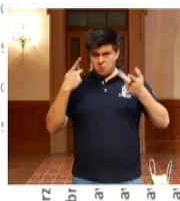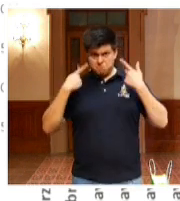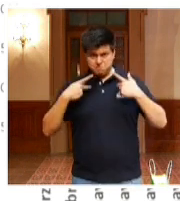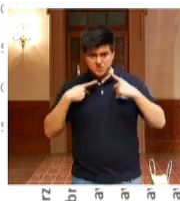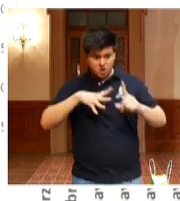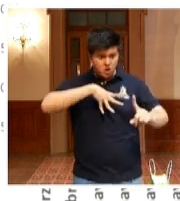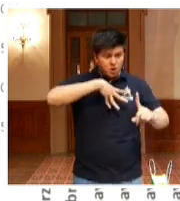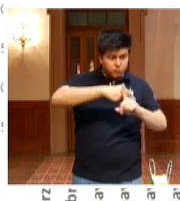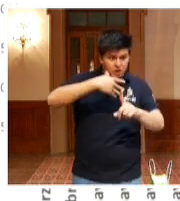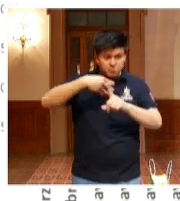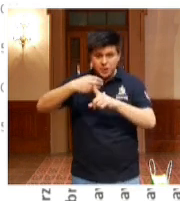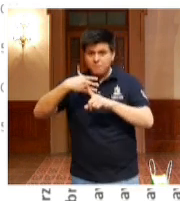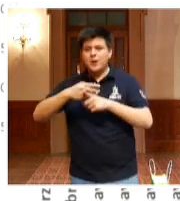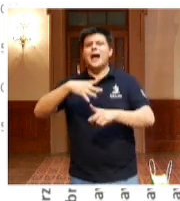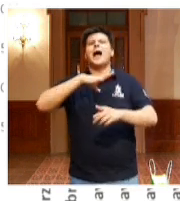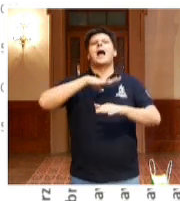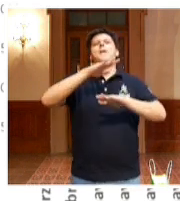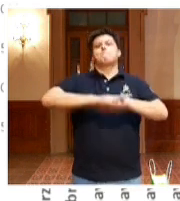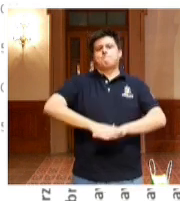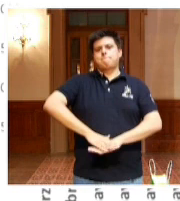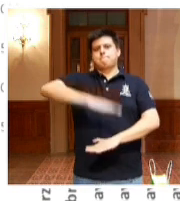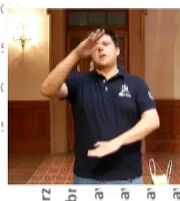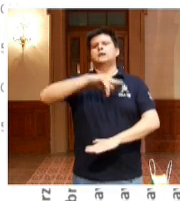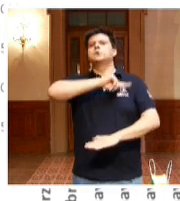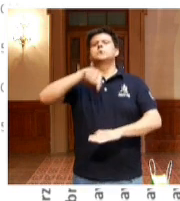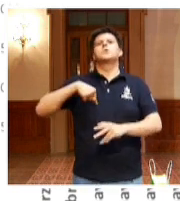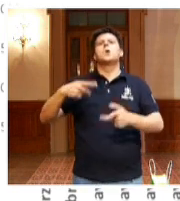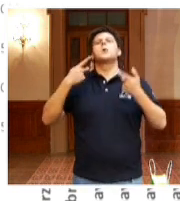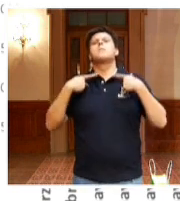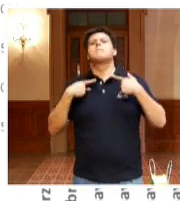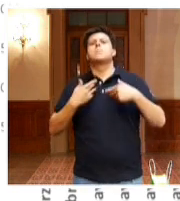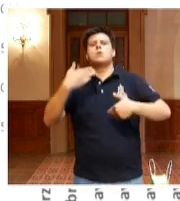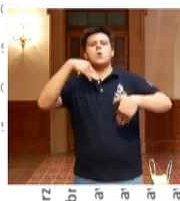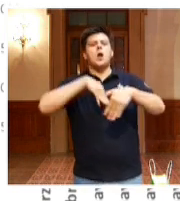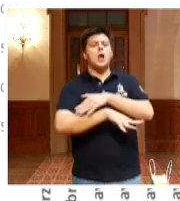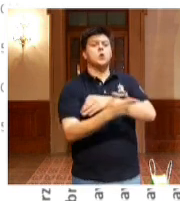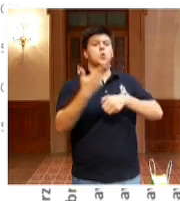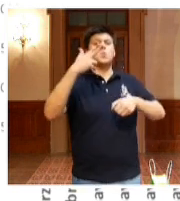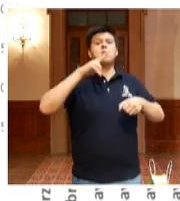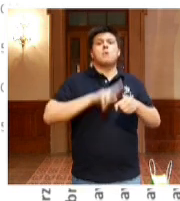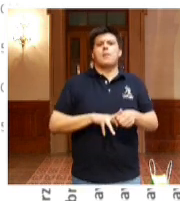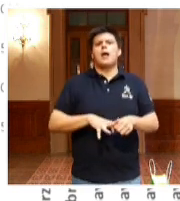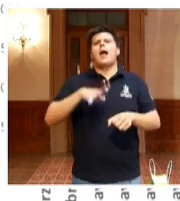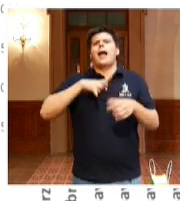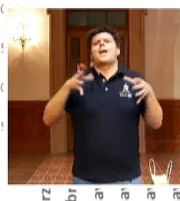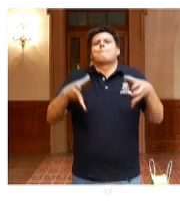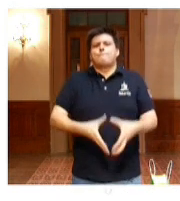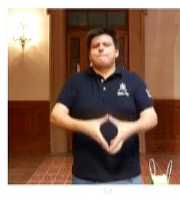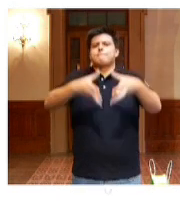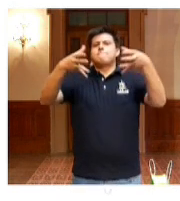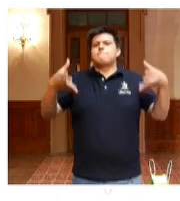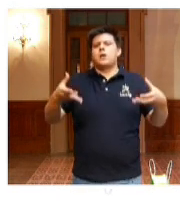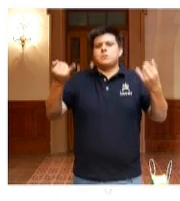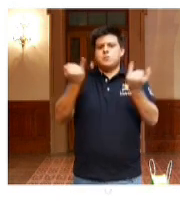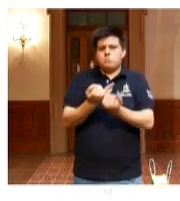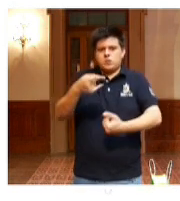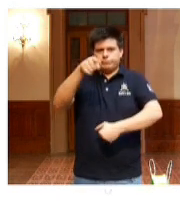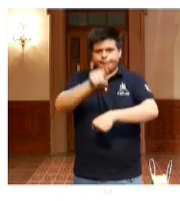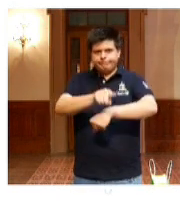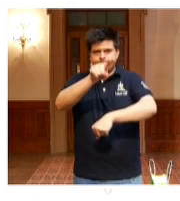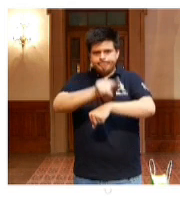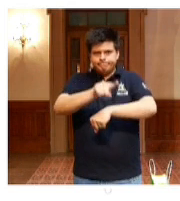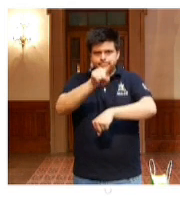va hacia arriba el número de pacientes internados en los hospitales también día a día se